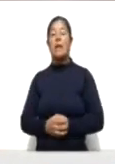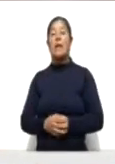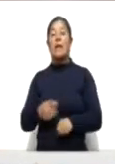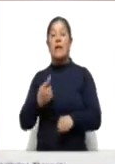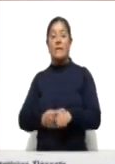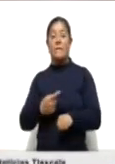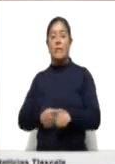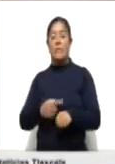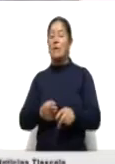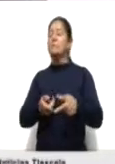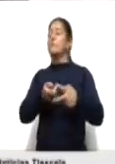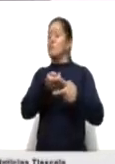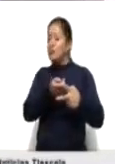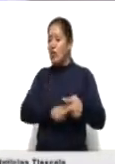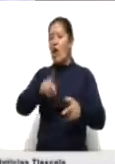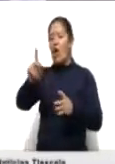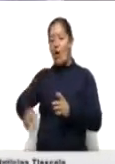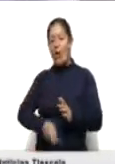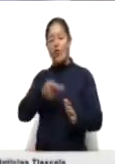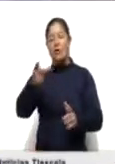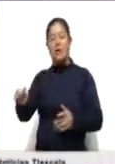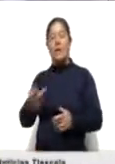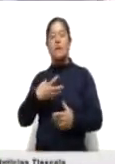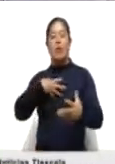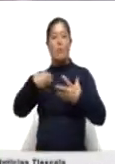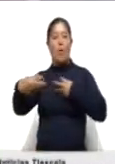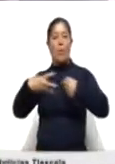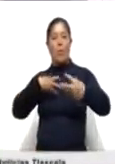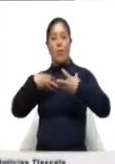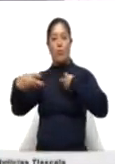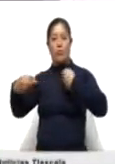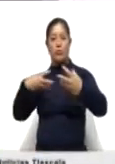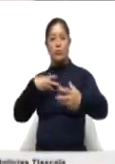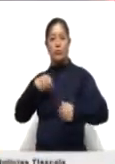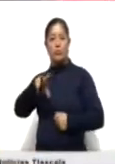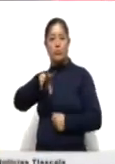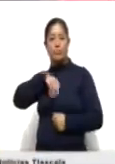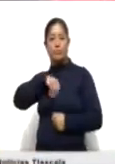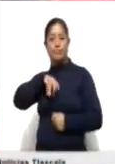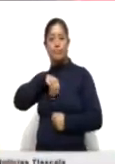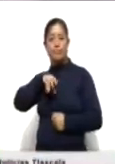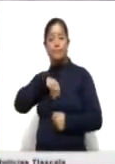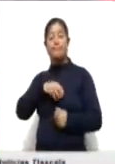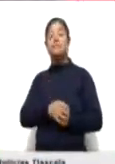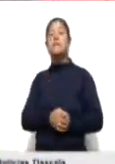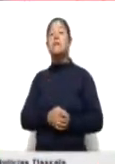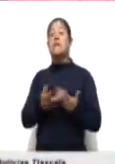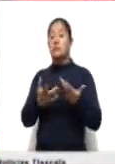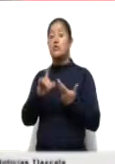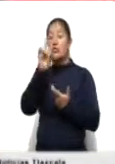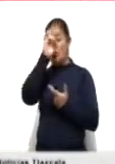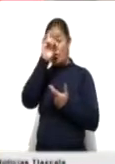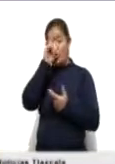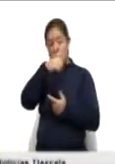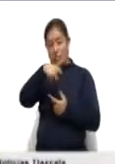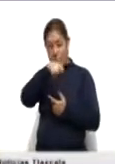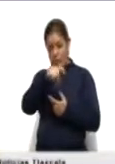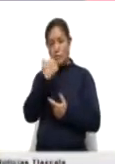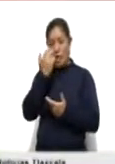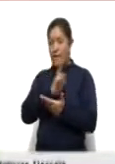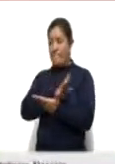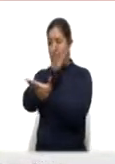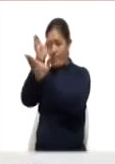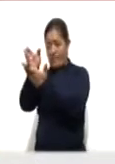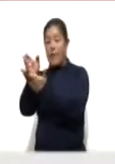nuevamente a multiplicarse. En caso de tener la necesidad de viajar a otras entidades, lo recomendable es informarse del panorama